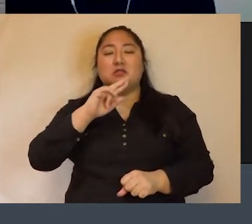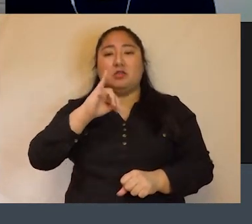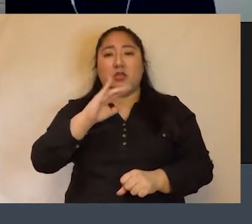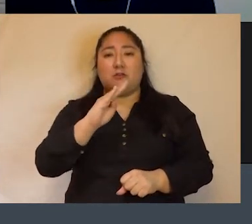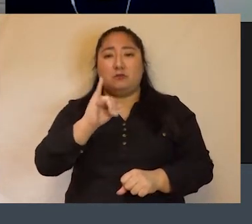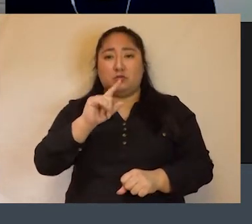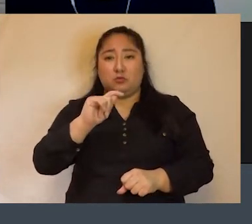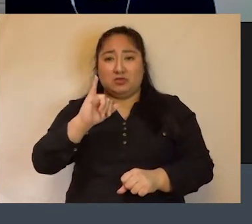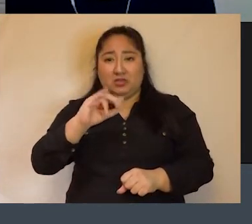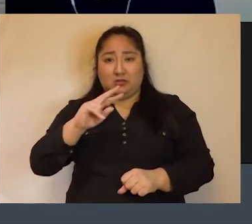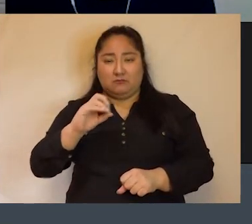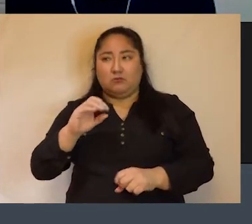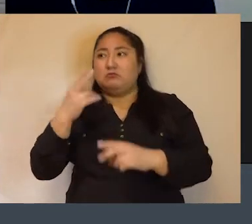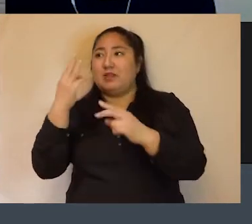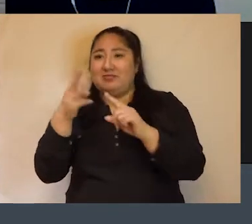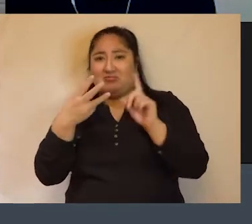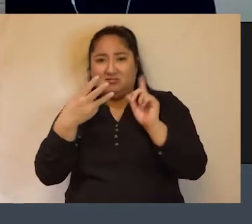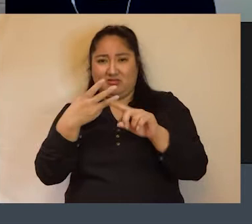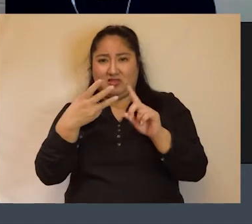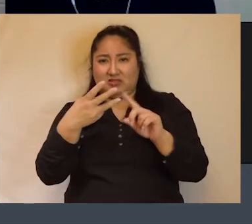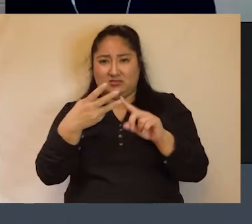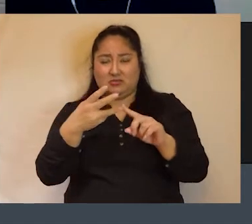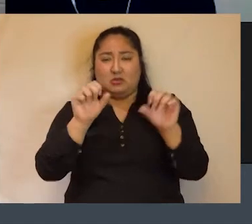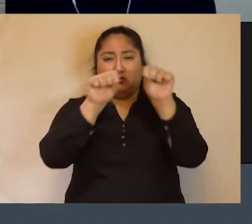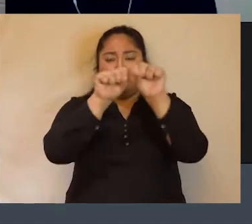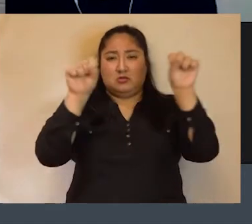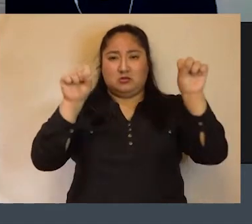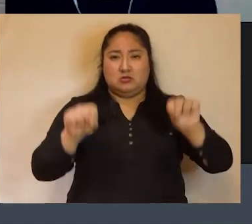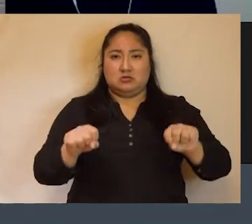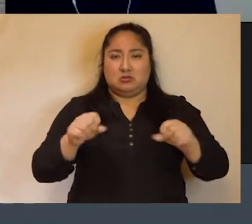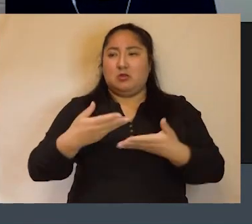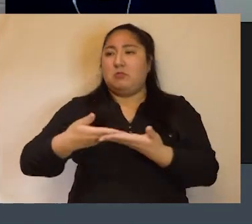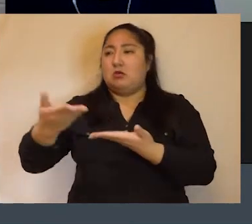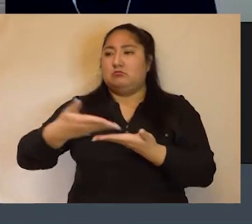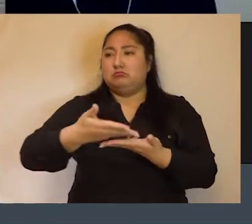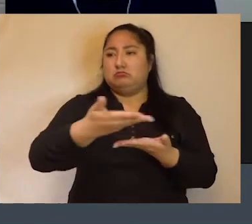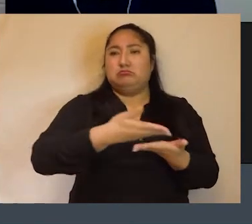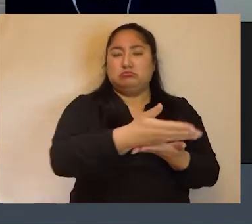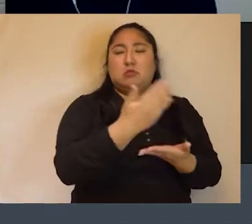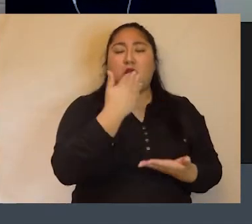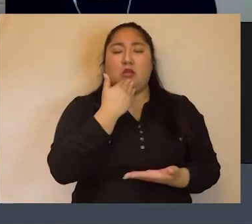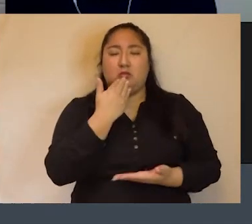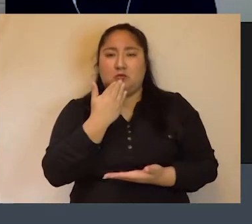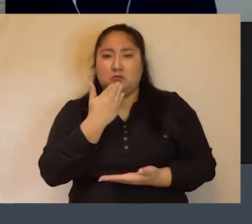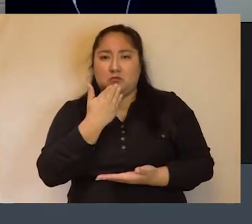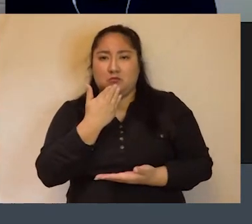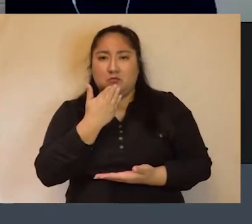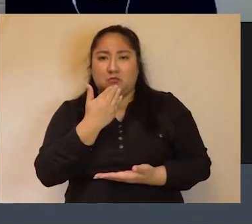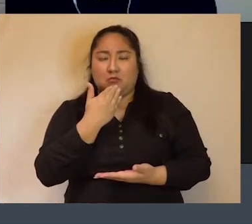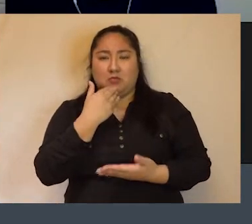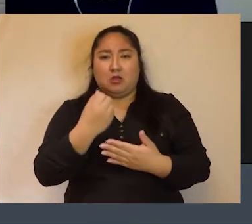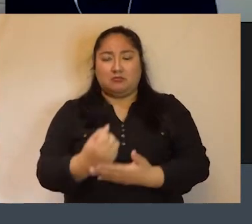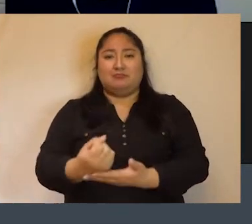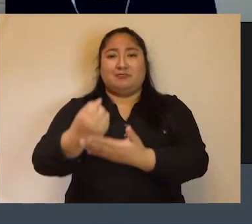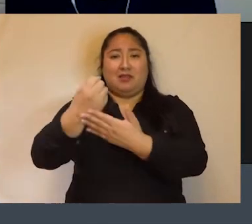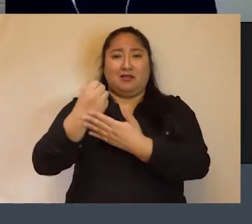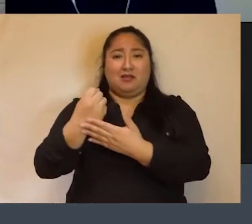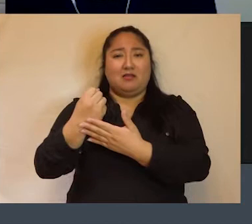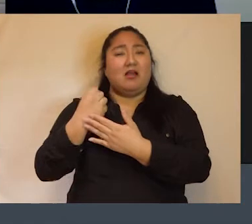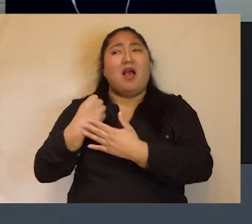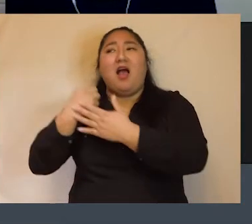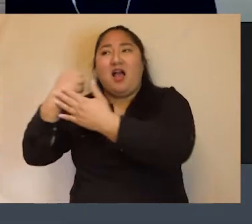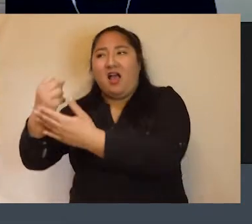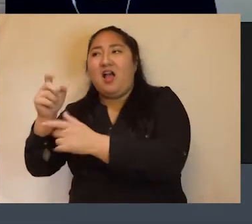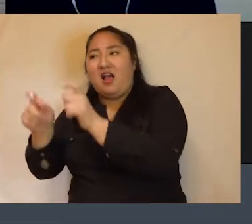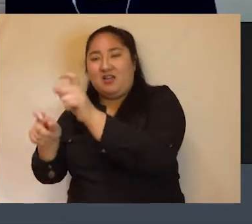de capitalización colectiva, y un tercero que tiene que ver con un sistema de reparto que también está